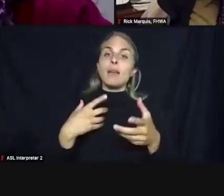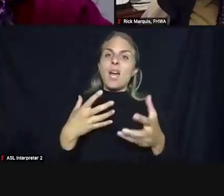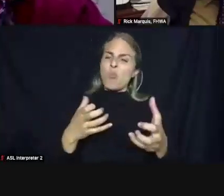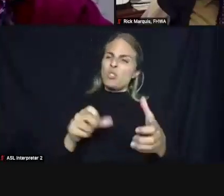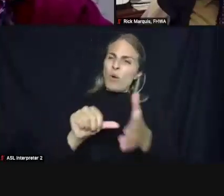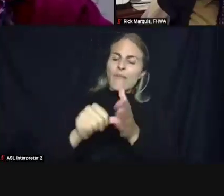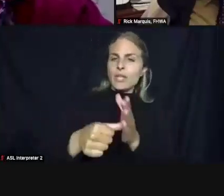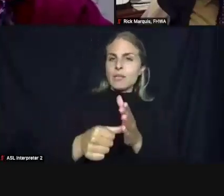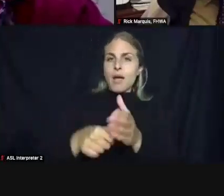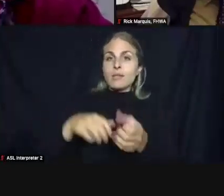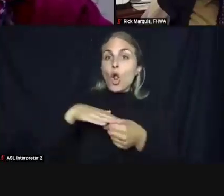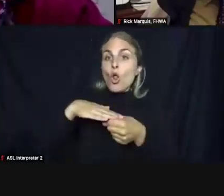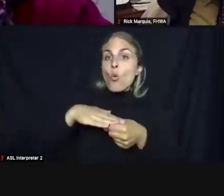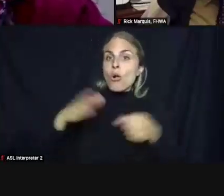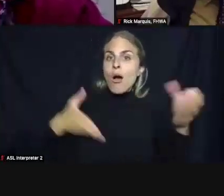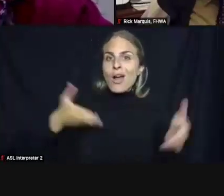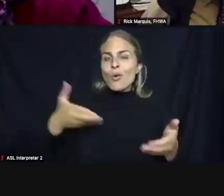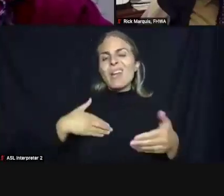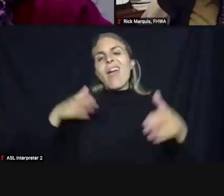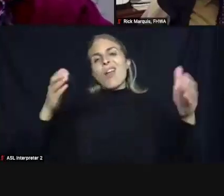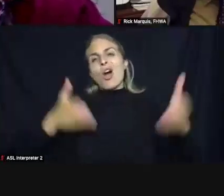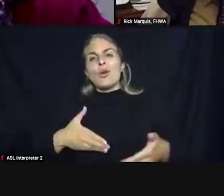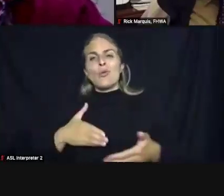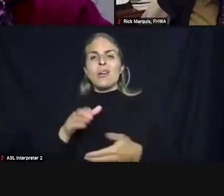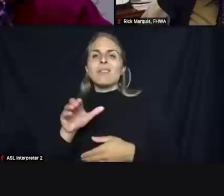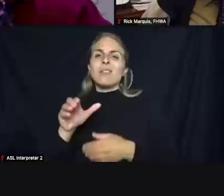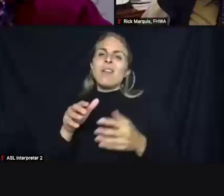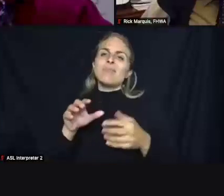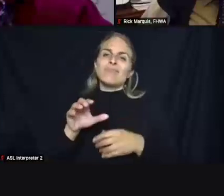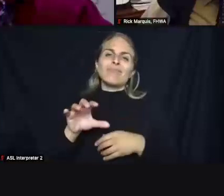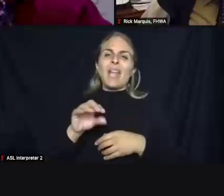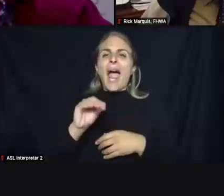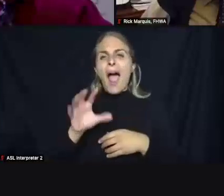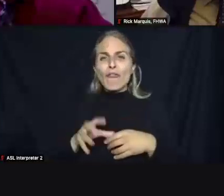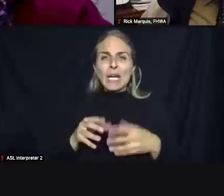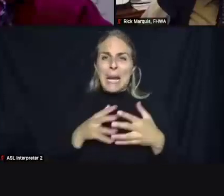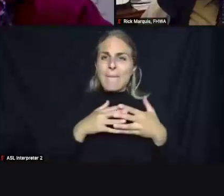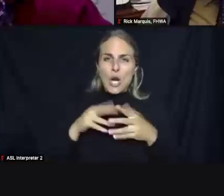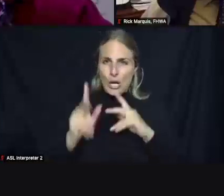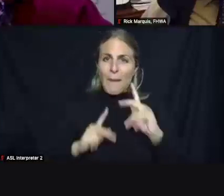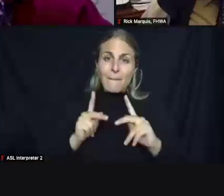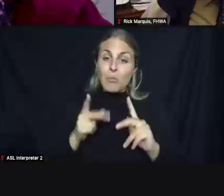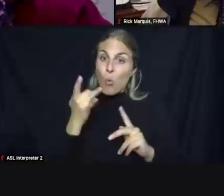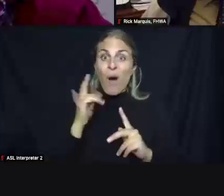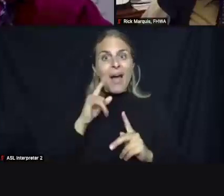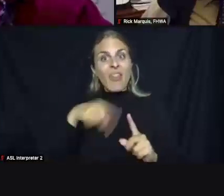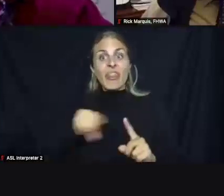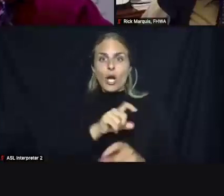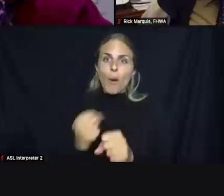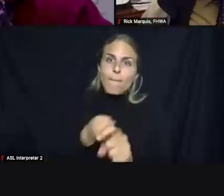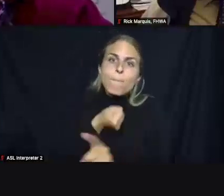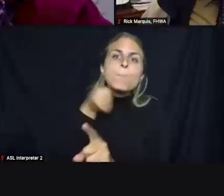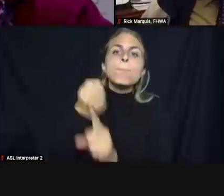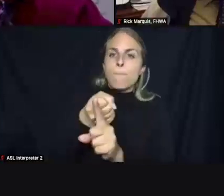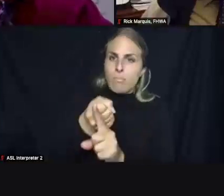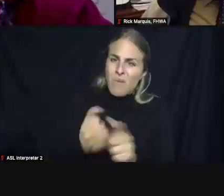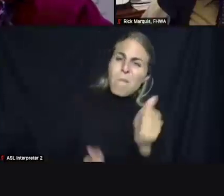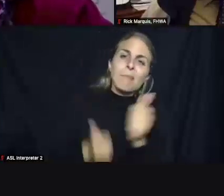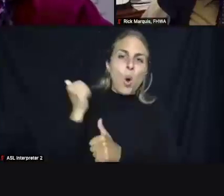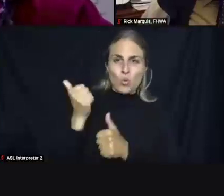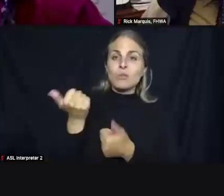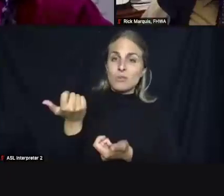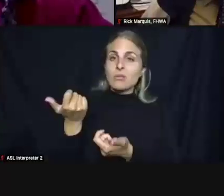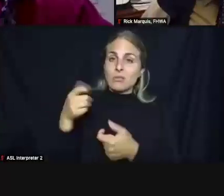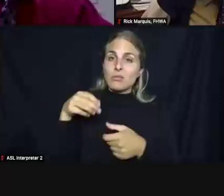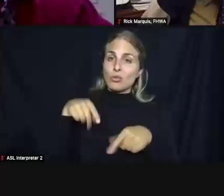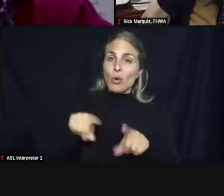manera más fuerte para la contratación de afroamericanos y personas